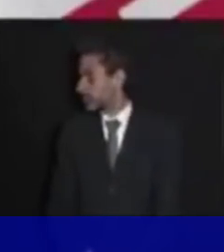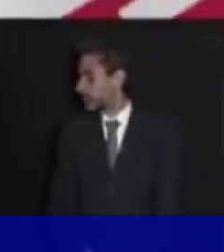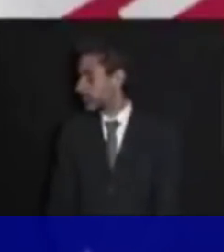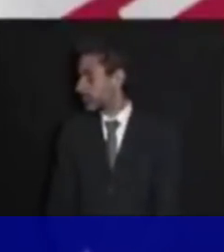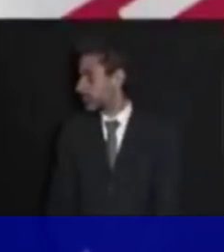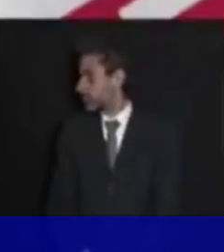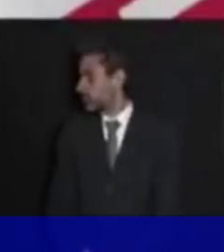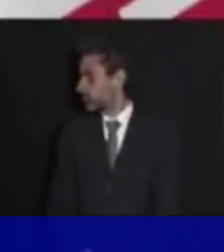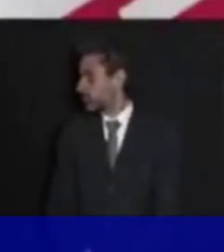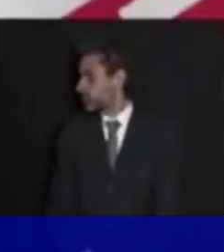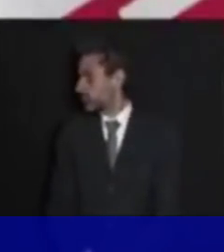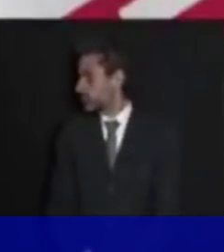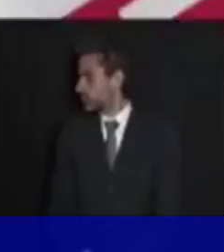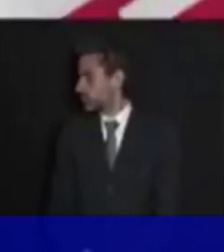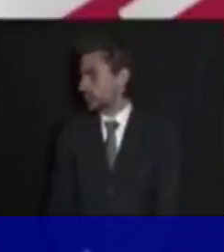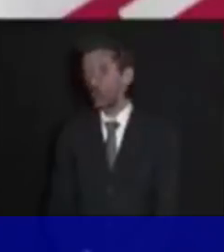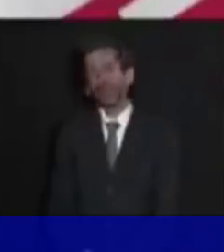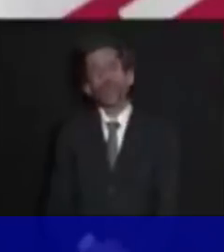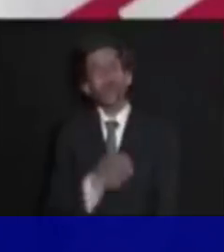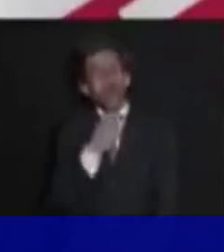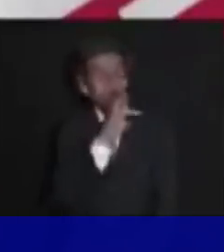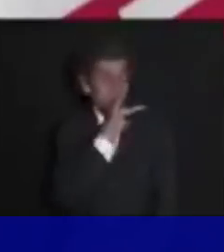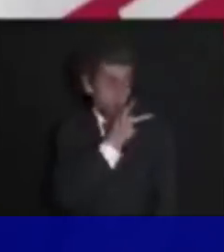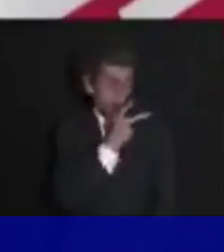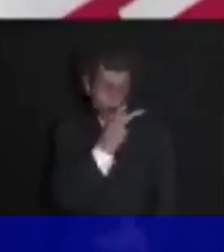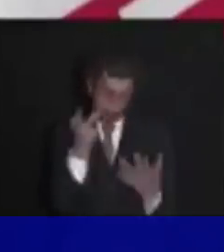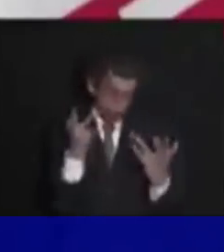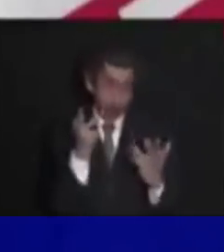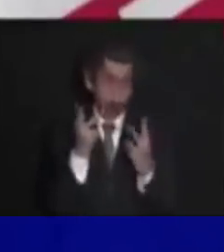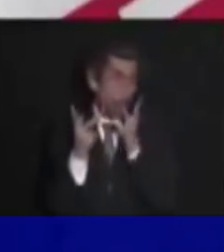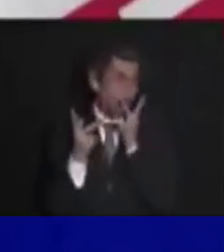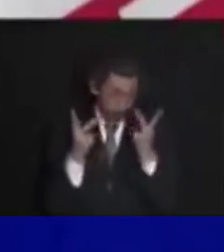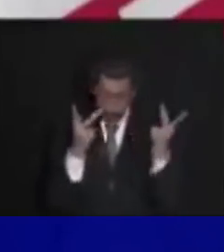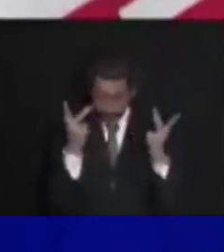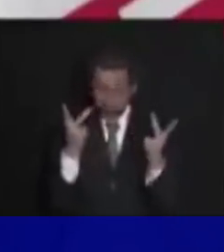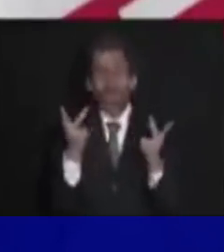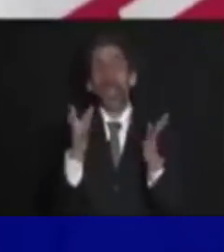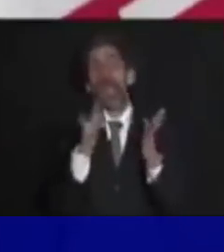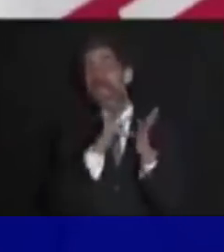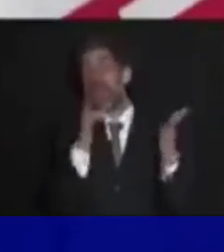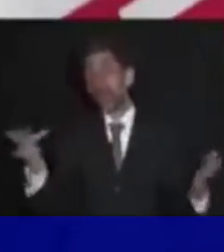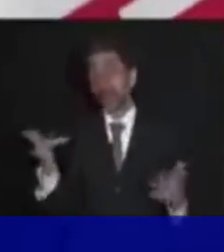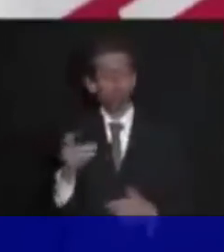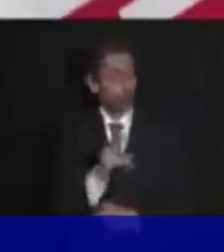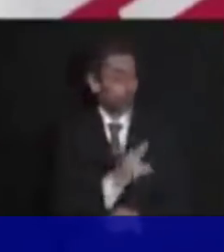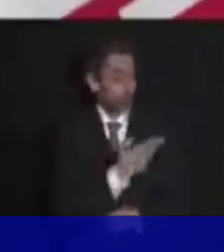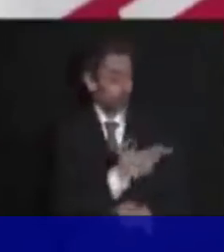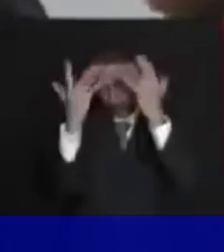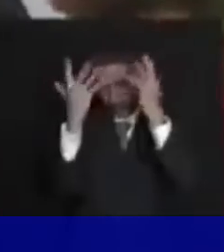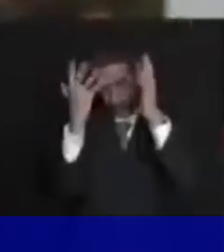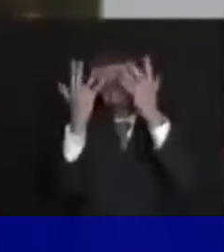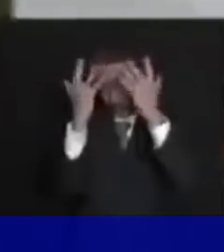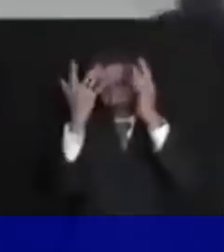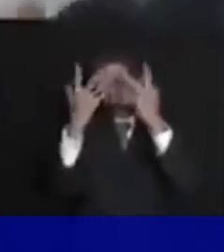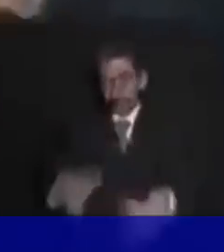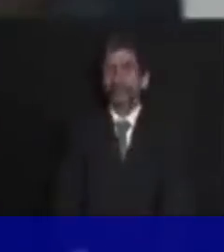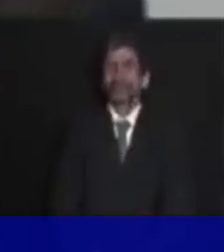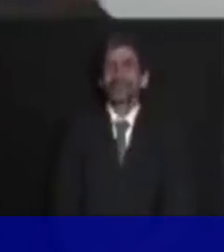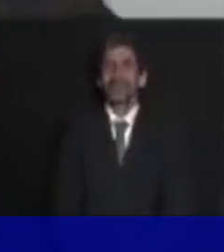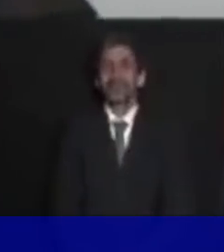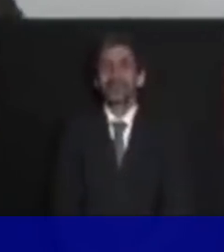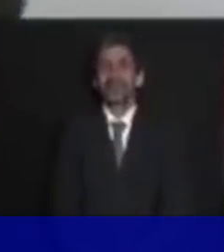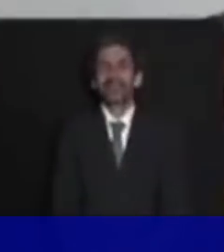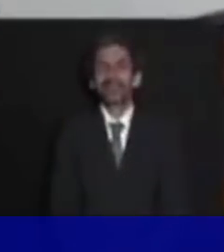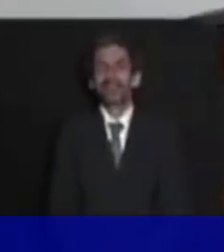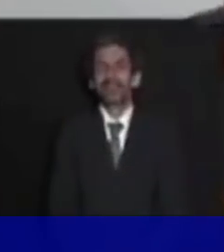¡Qué cosas! Con es estas Roberto palabras, Madrazo. Y agradeciendo la distinción que me hace